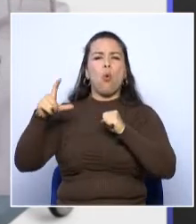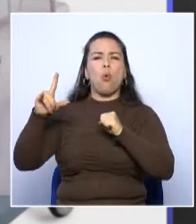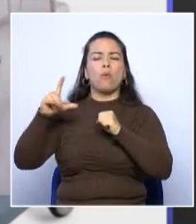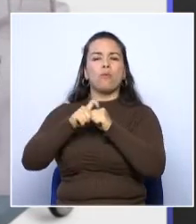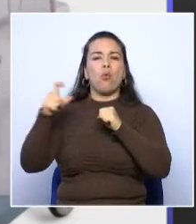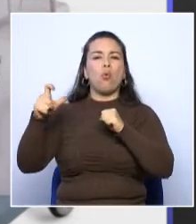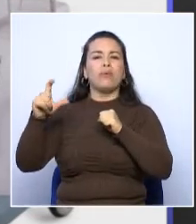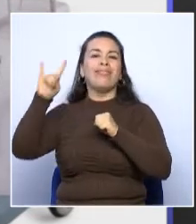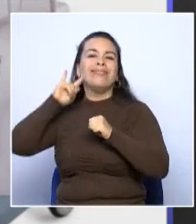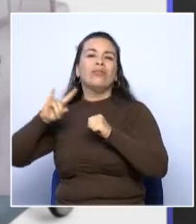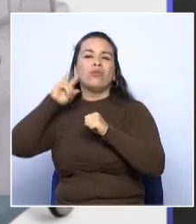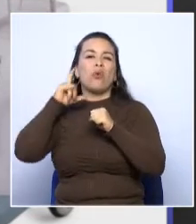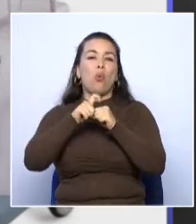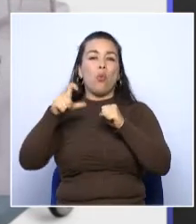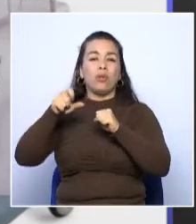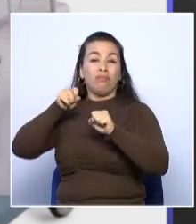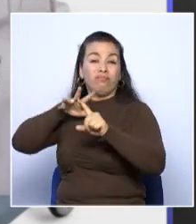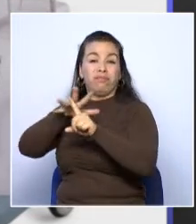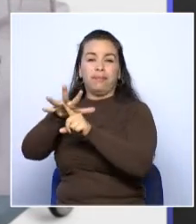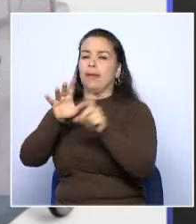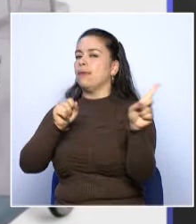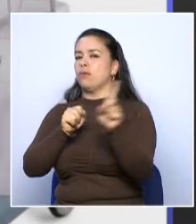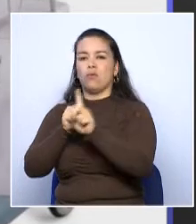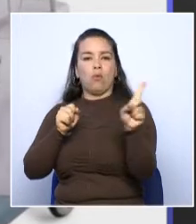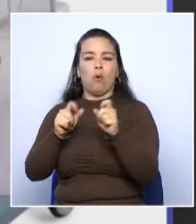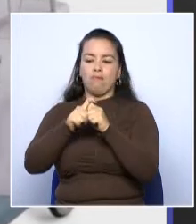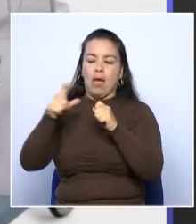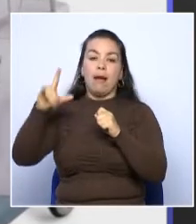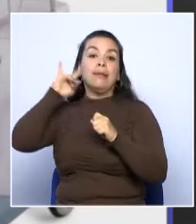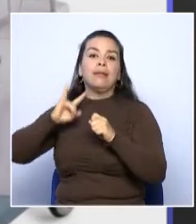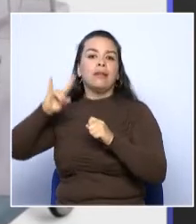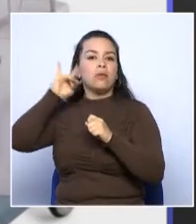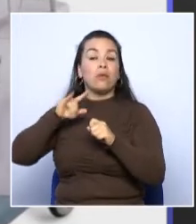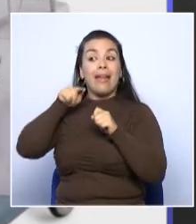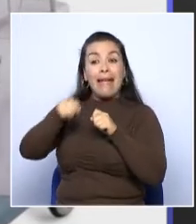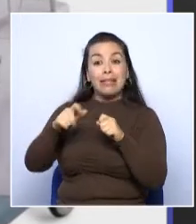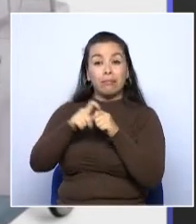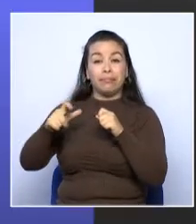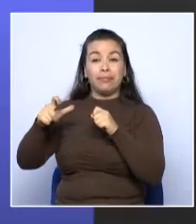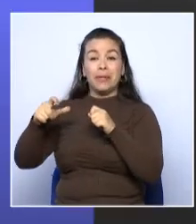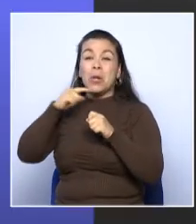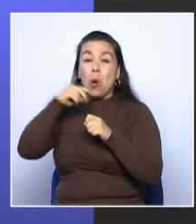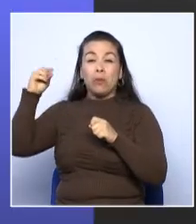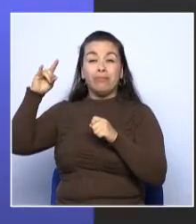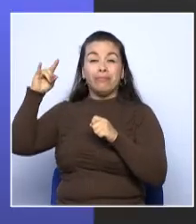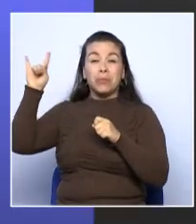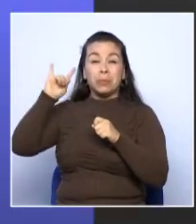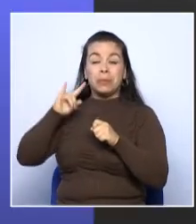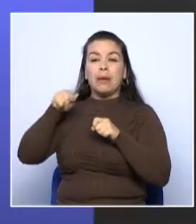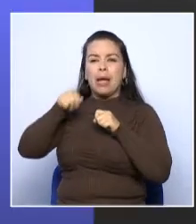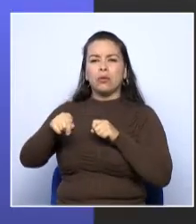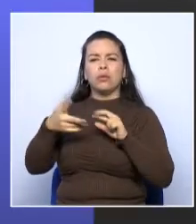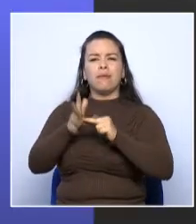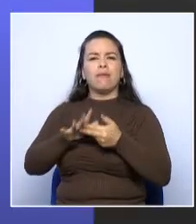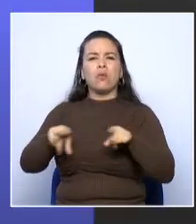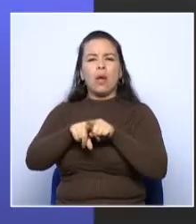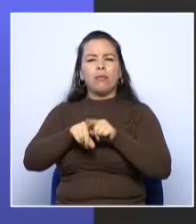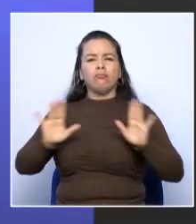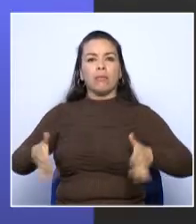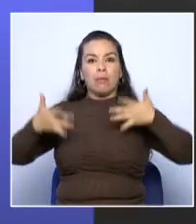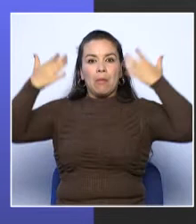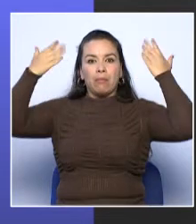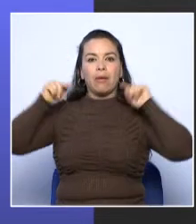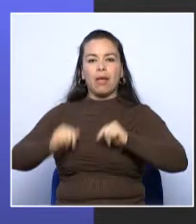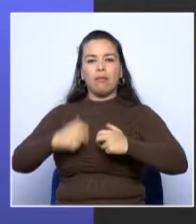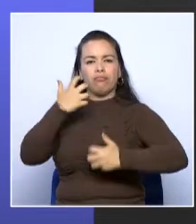ondas de radiación. Entonces transforma esas ondas de ultrasonido, las va a transformar después como en un estímulo mecánico y después